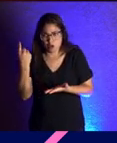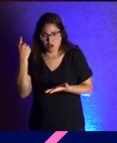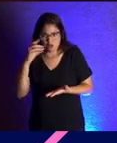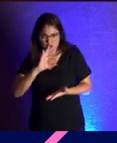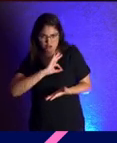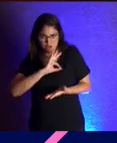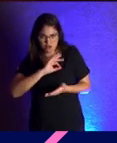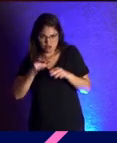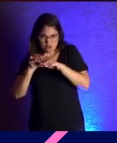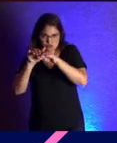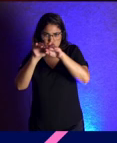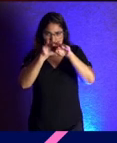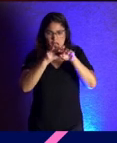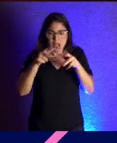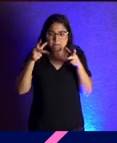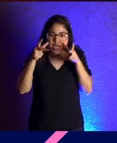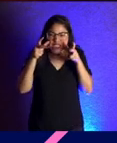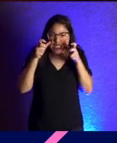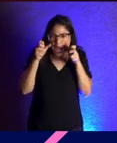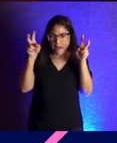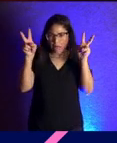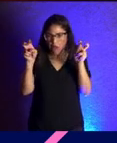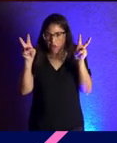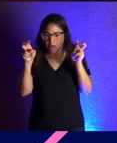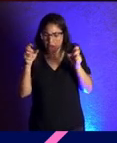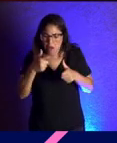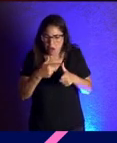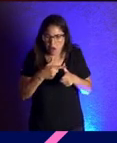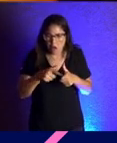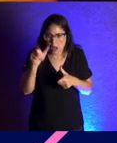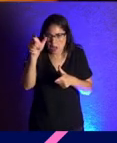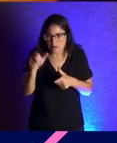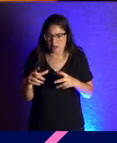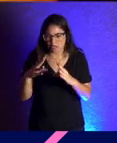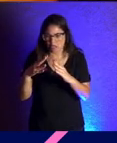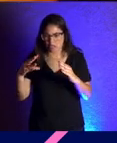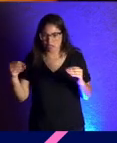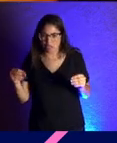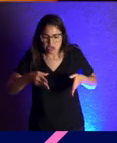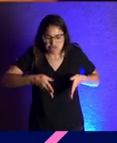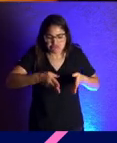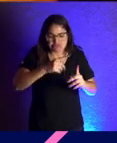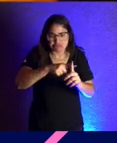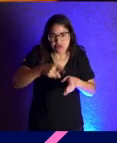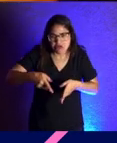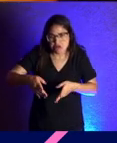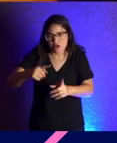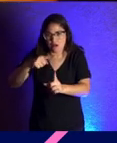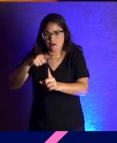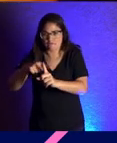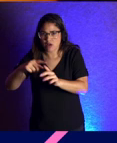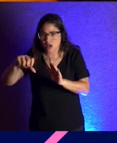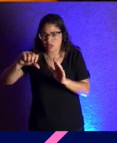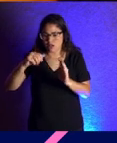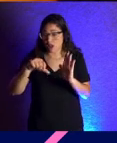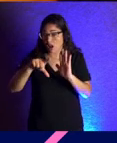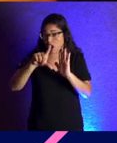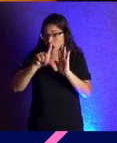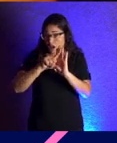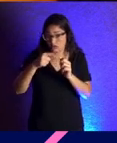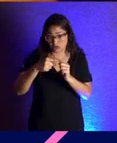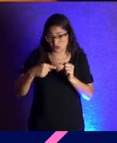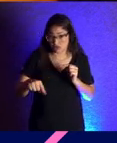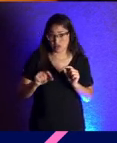de personas desaparecidas, de cómo se asesinan, pues justo no reconocen esta información, ¿no? Entonces,